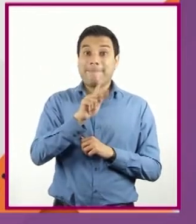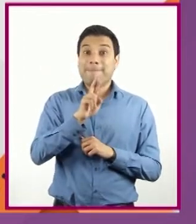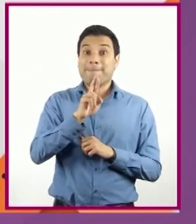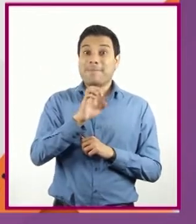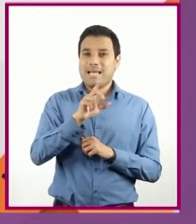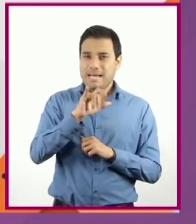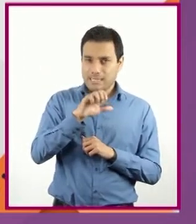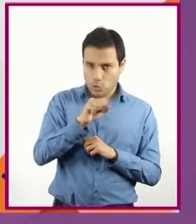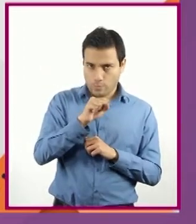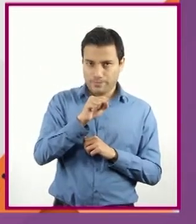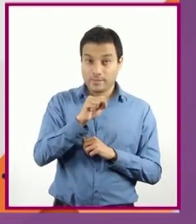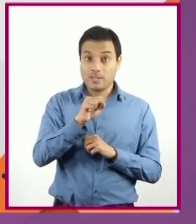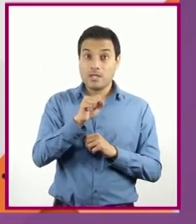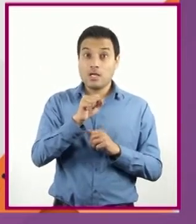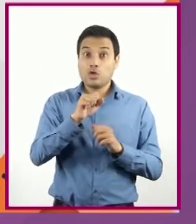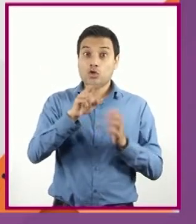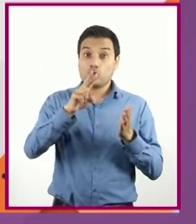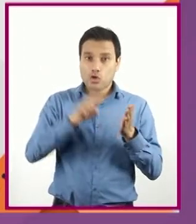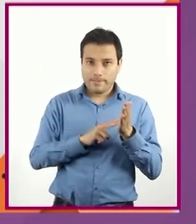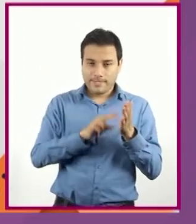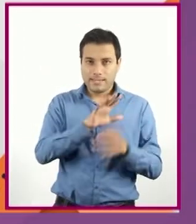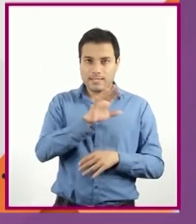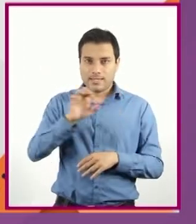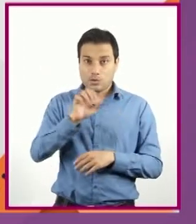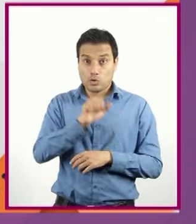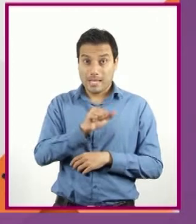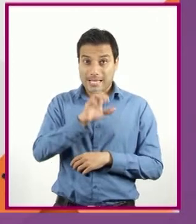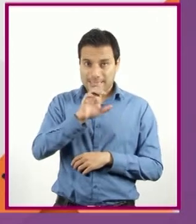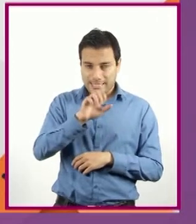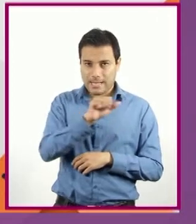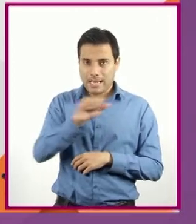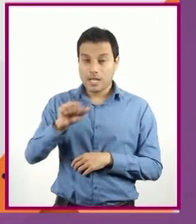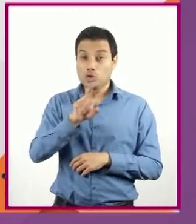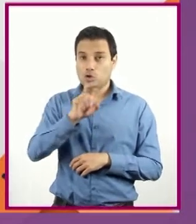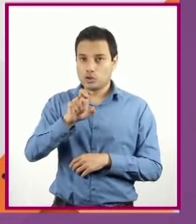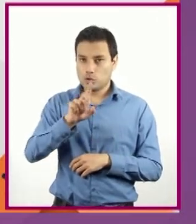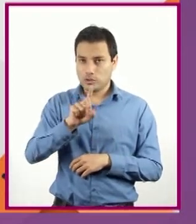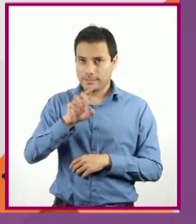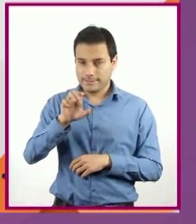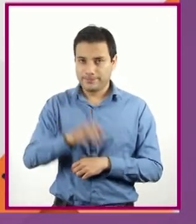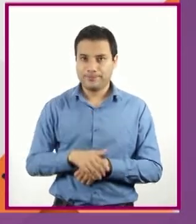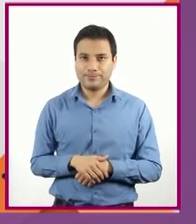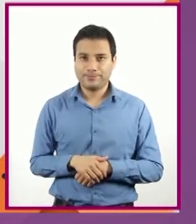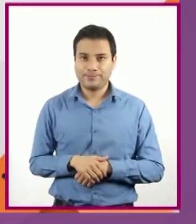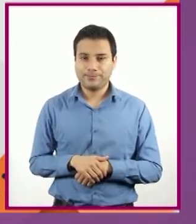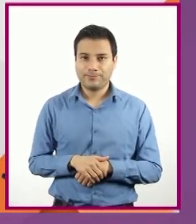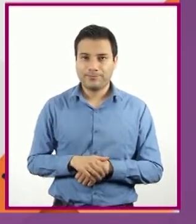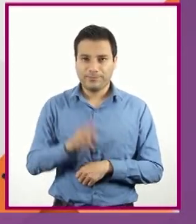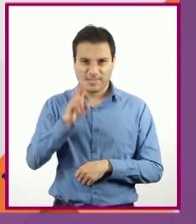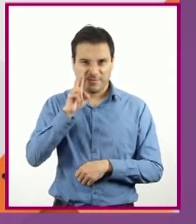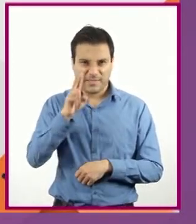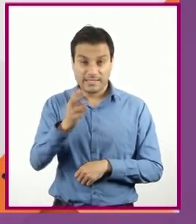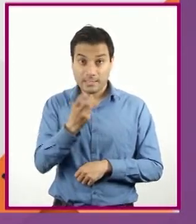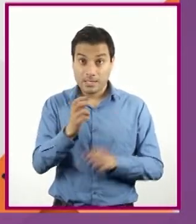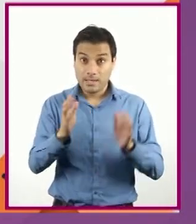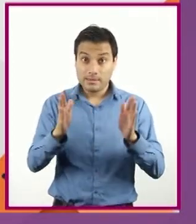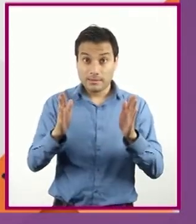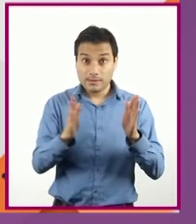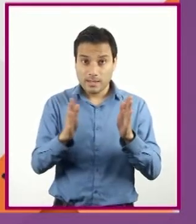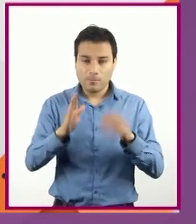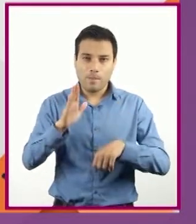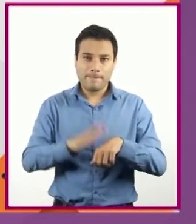de los años 2500 antes de nuestra era al 200 de nuestra era. Observa que es el periodo más